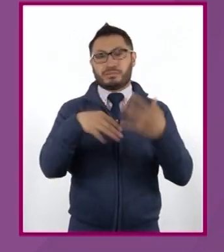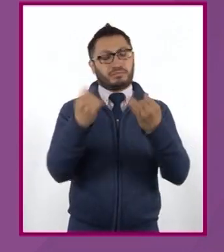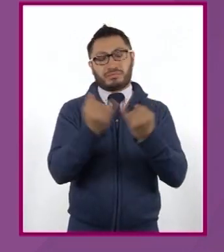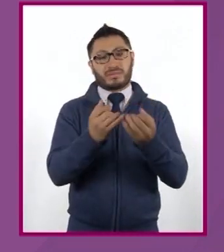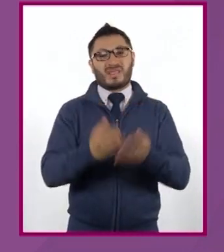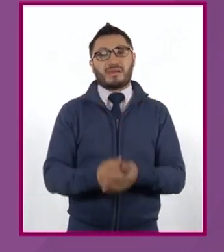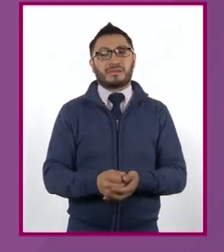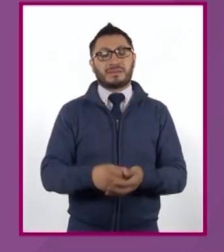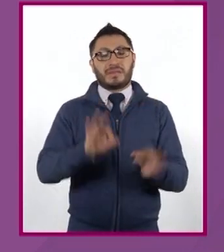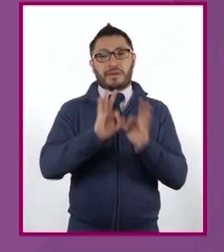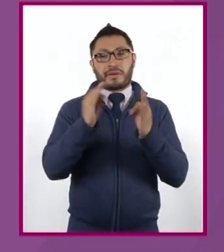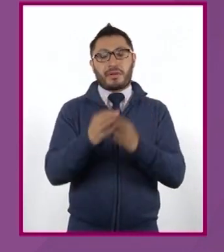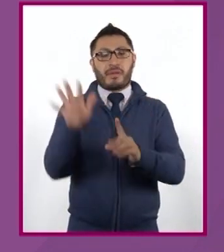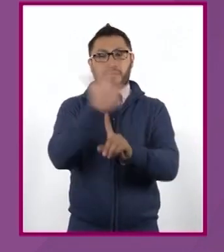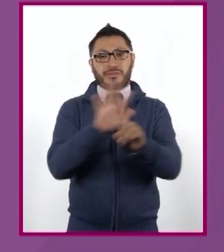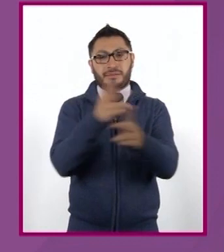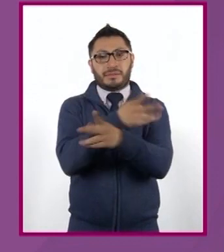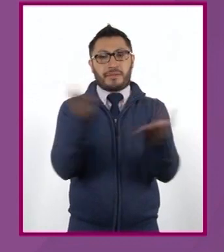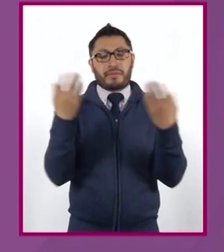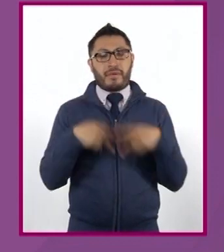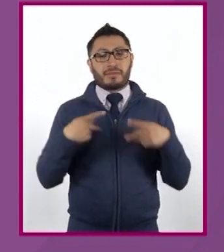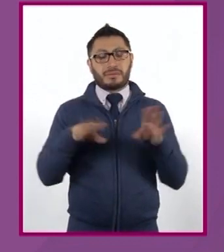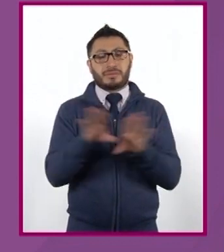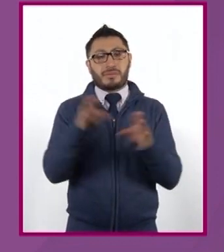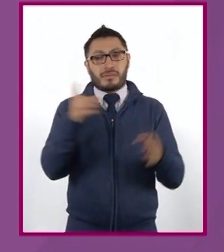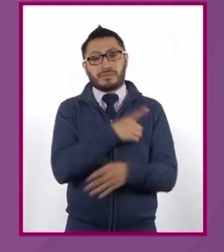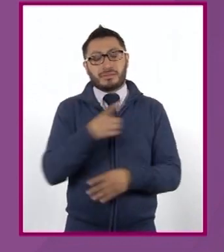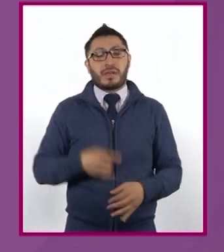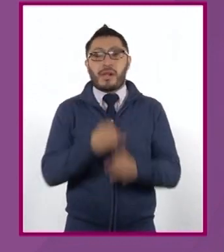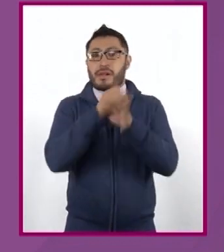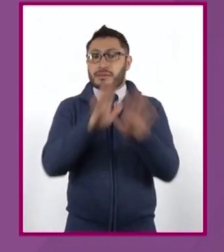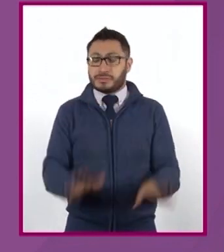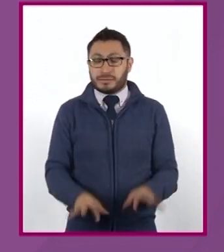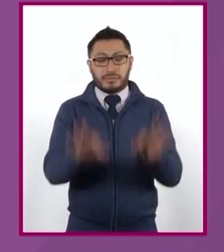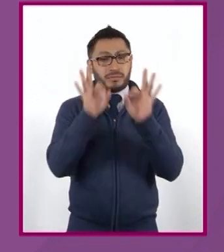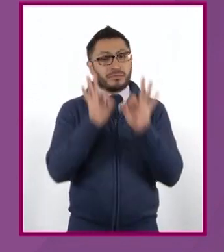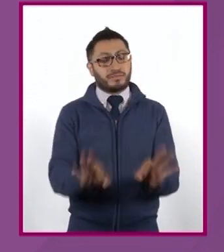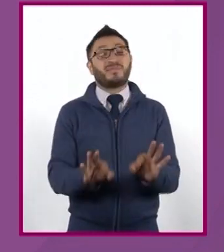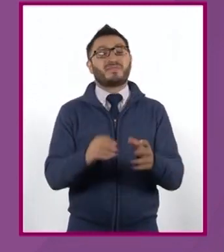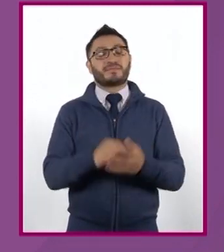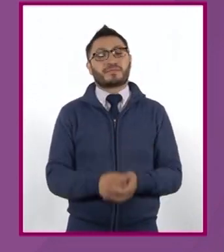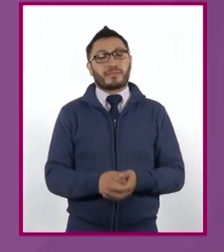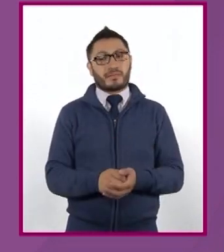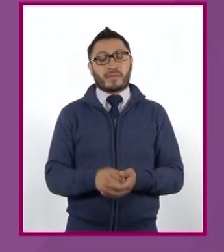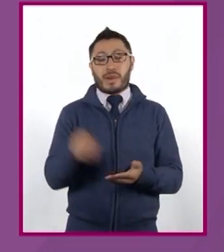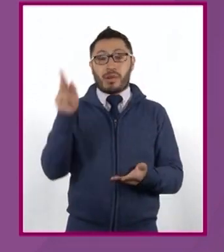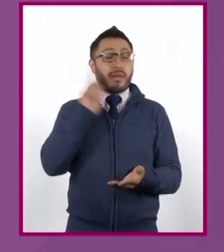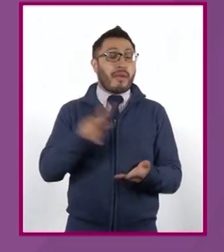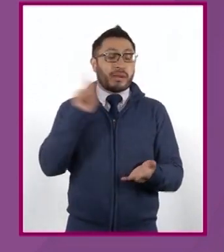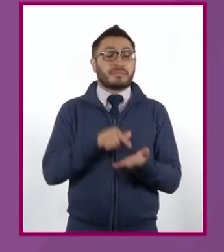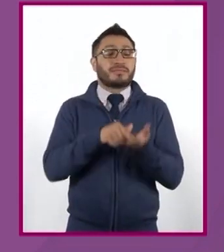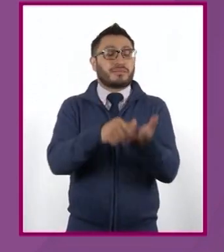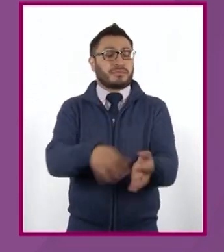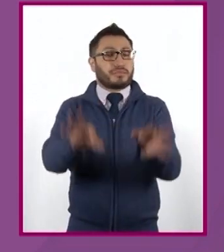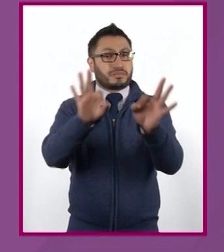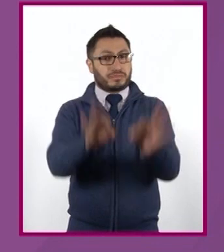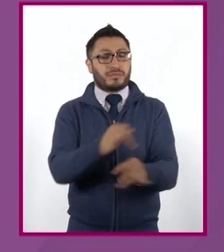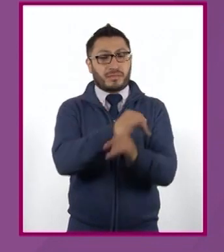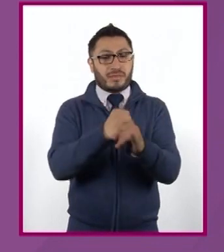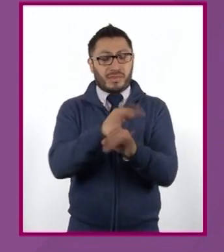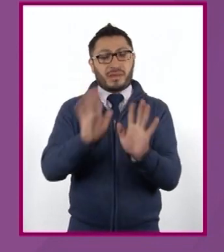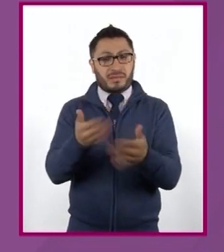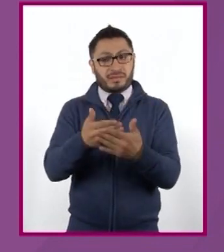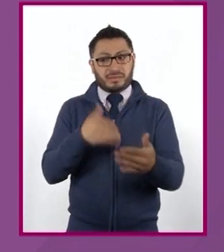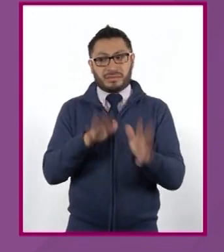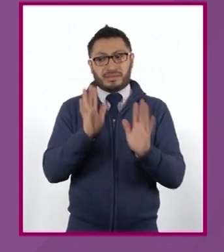estrategias para persuadir a la audiencia deben sustentarse en datos, hechos o definiciones que sean comprobables y fundamentadas. Dichas